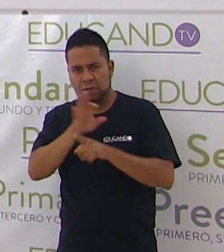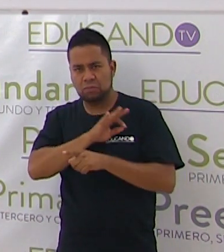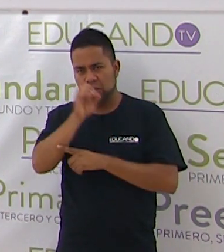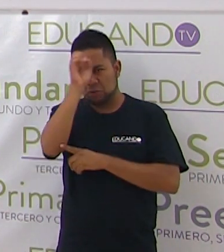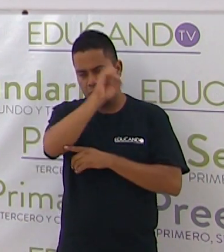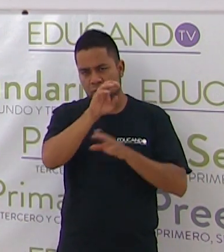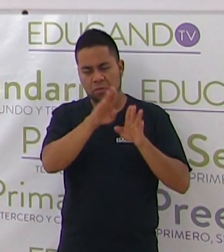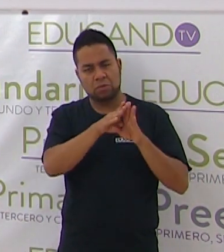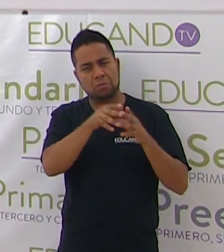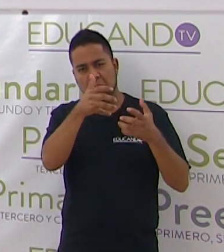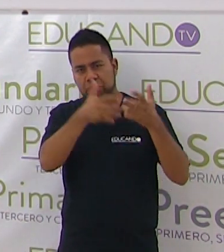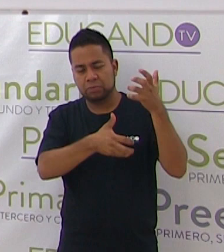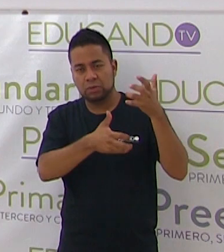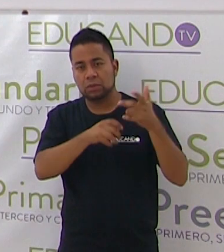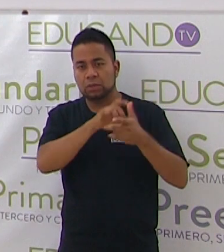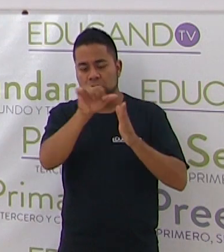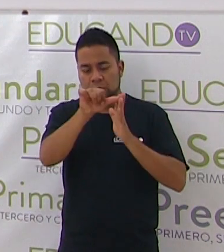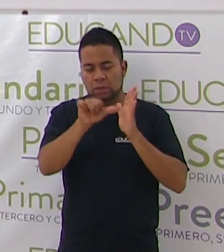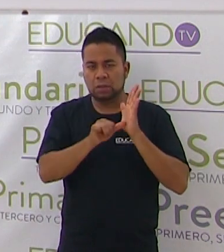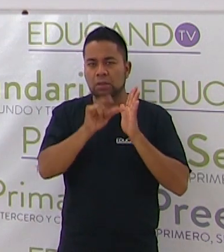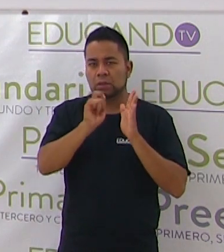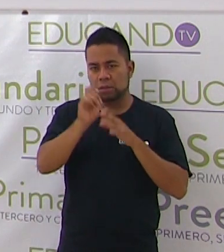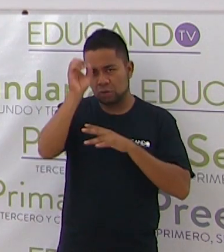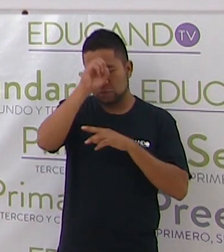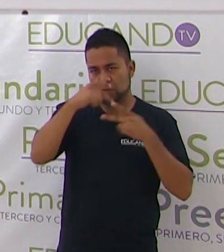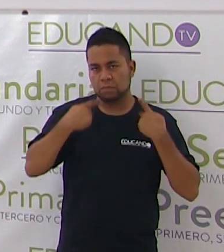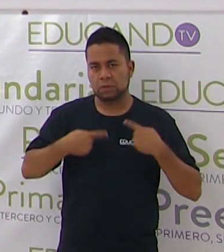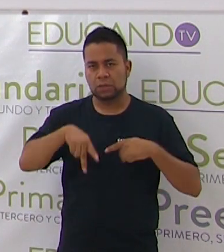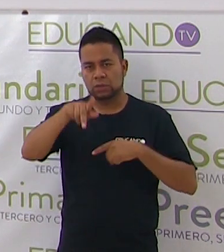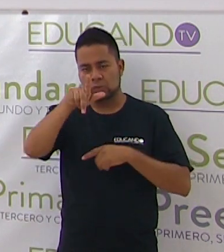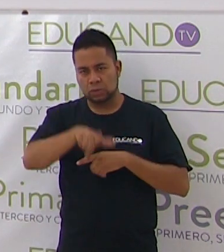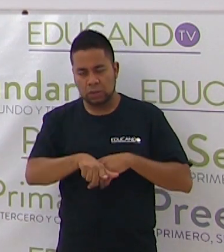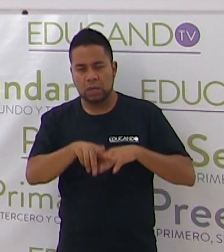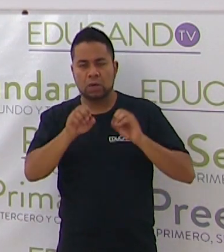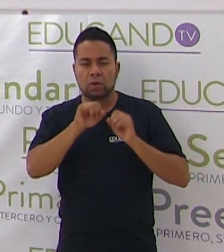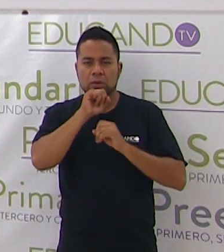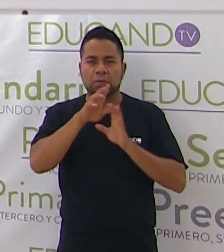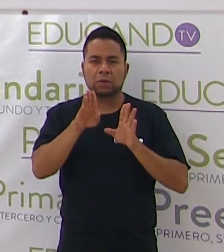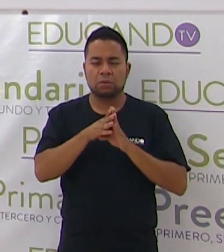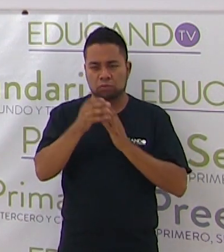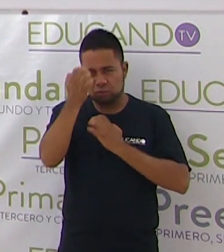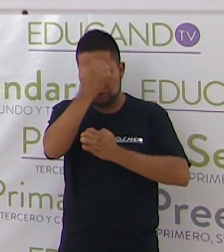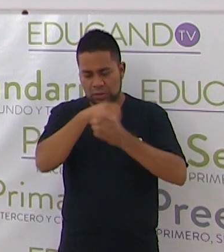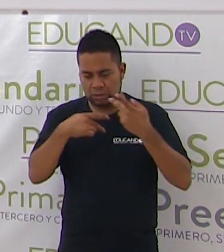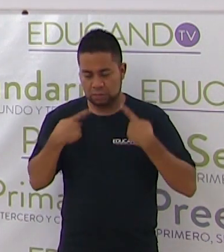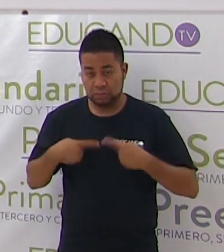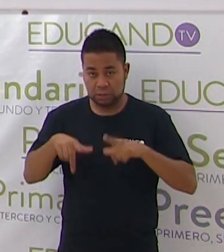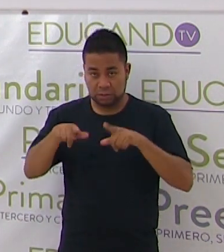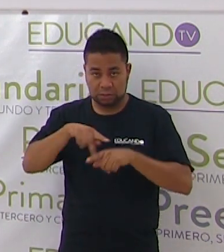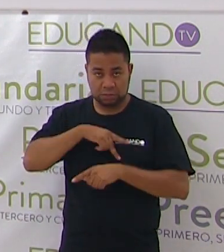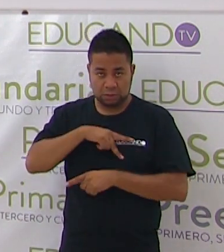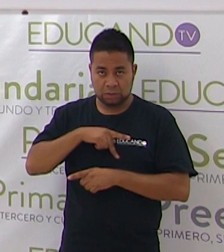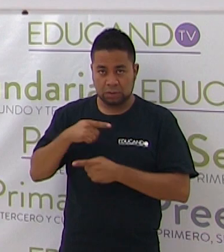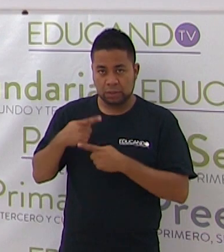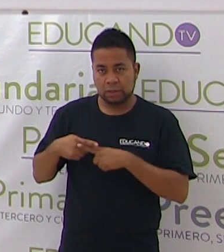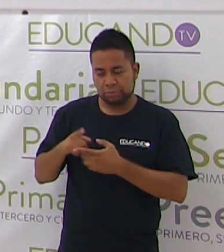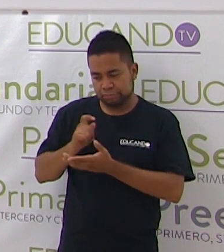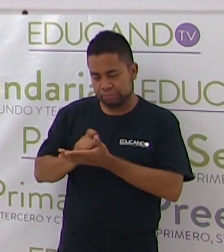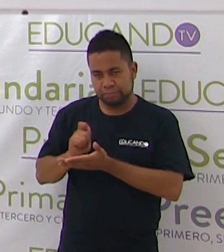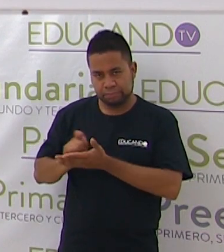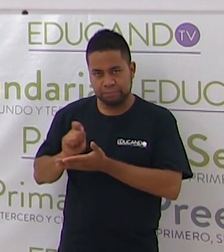Luego entonces el artículo se vuelve la opinión personal o el análisis personal de quien lo está